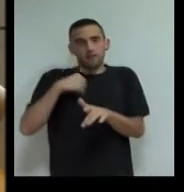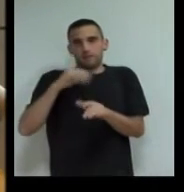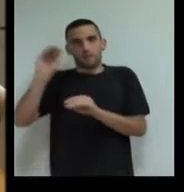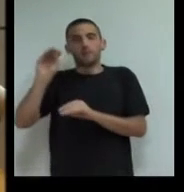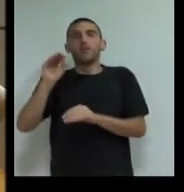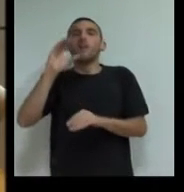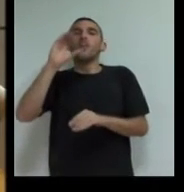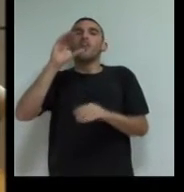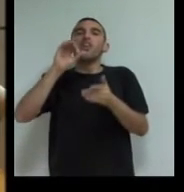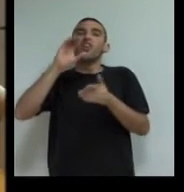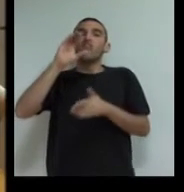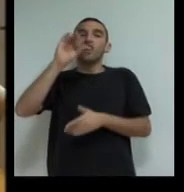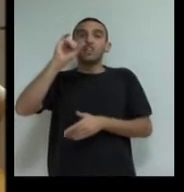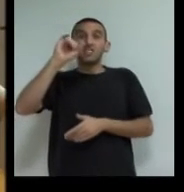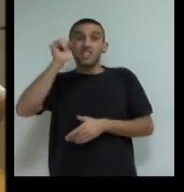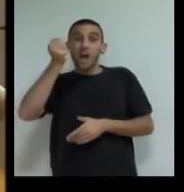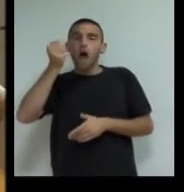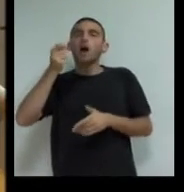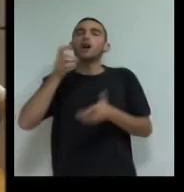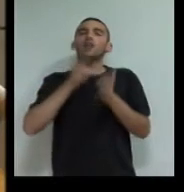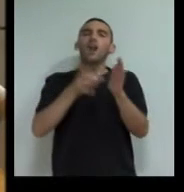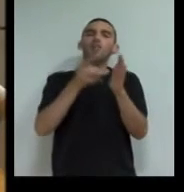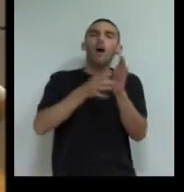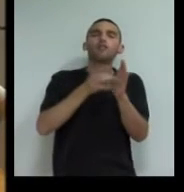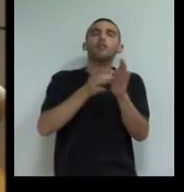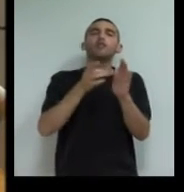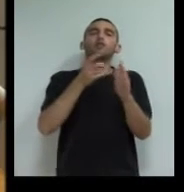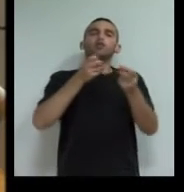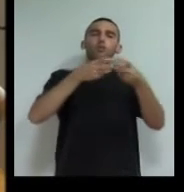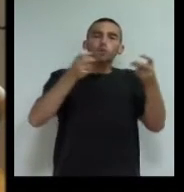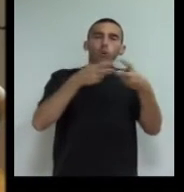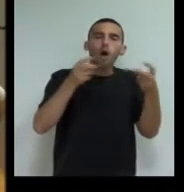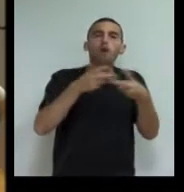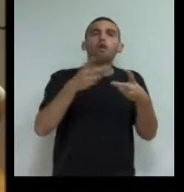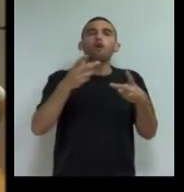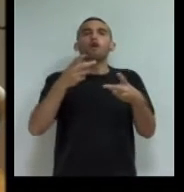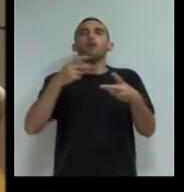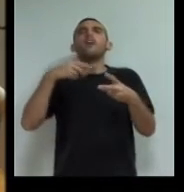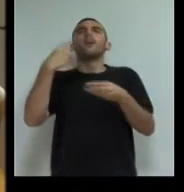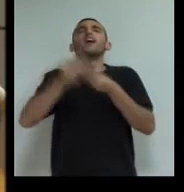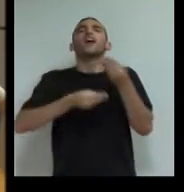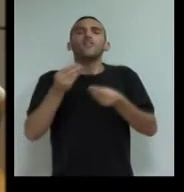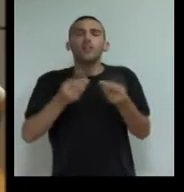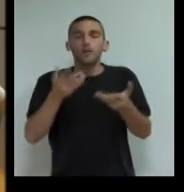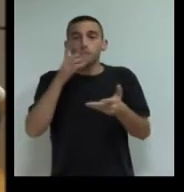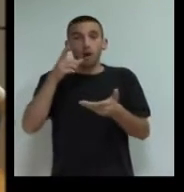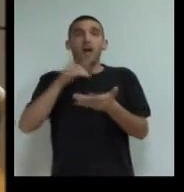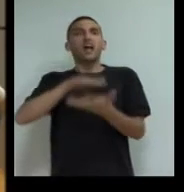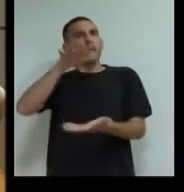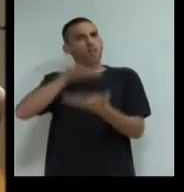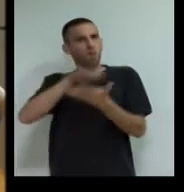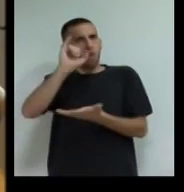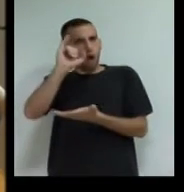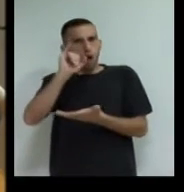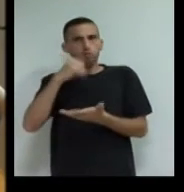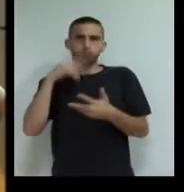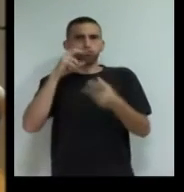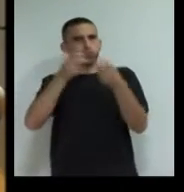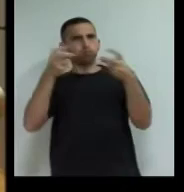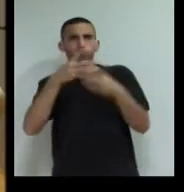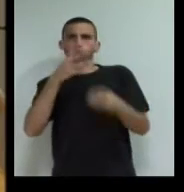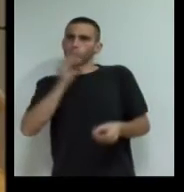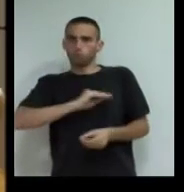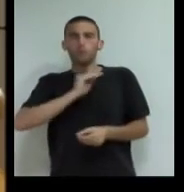con la calidad del subtitulado y la audiodescripción? Estamos en la cantidad. Y yo quiero saber qué se va a hacer con la calidad. Vale. Por pasos.